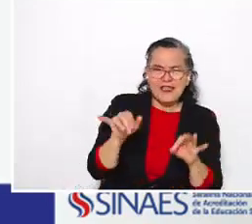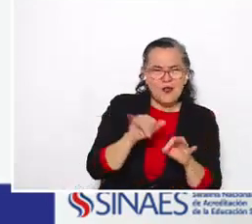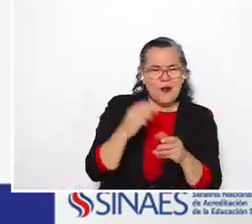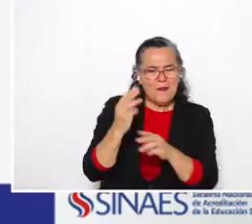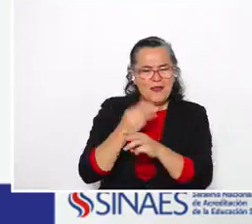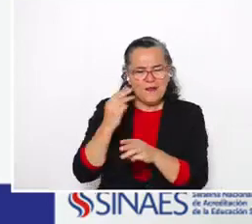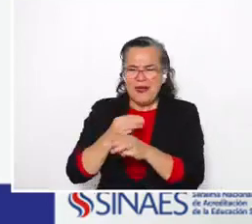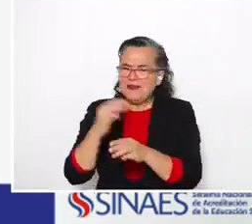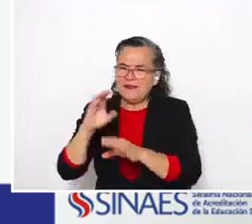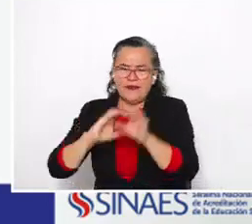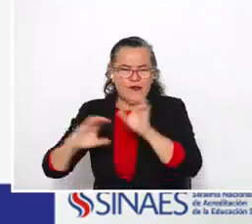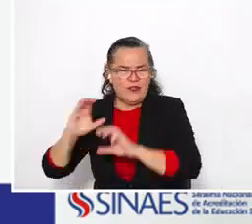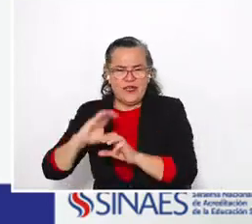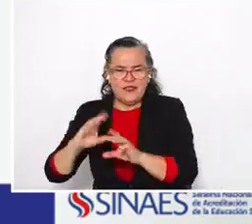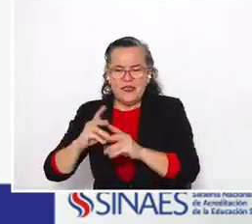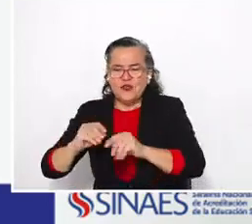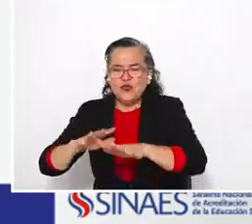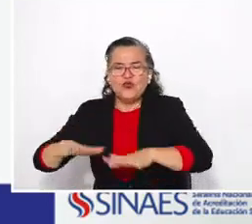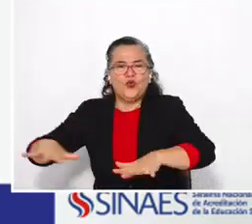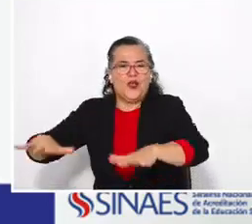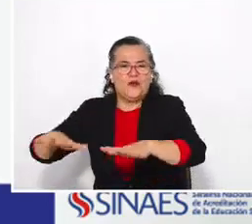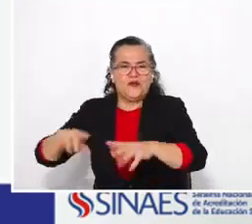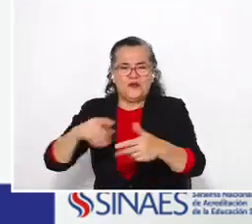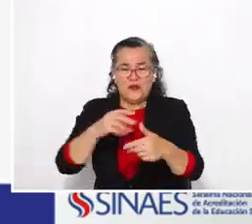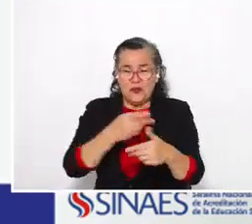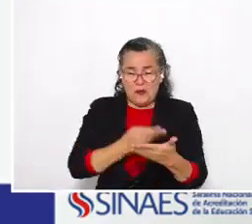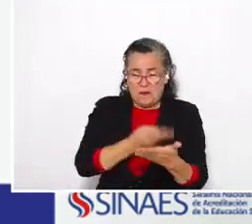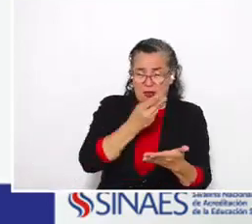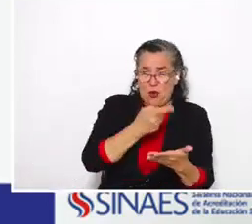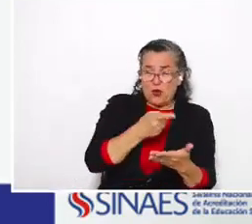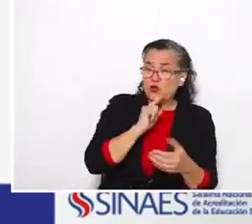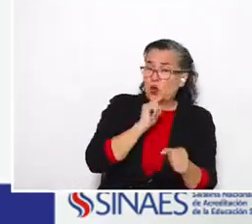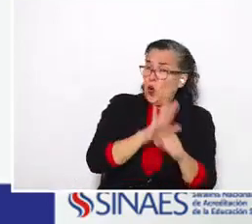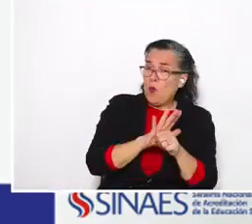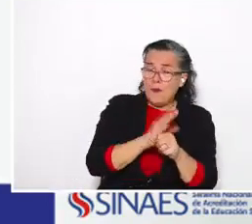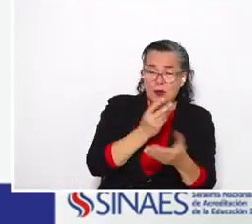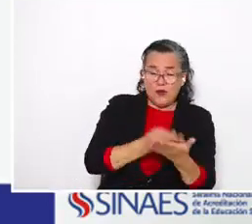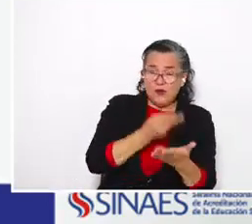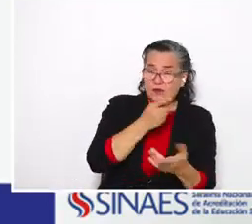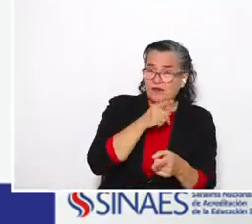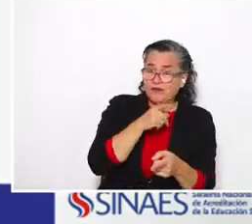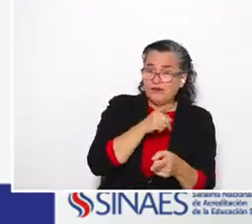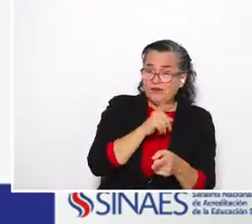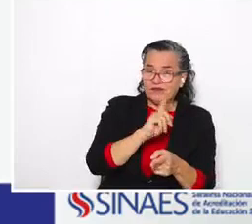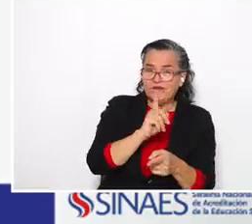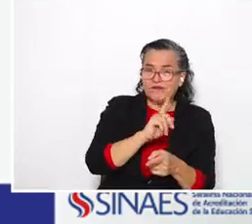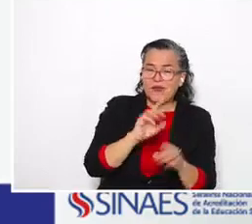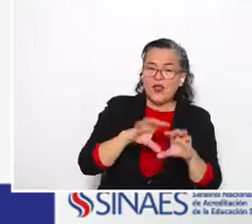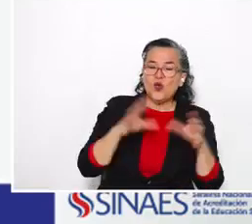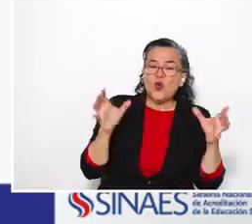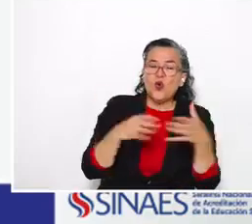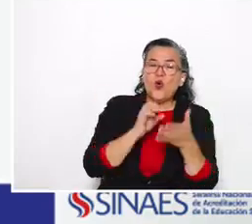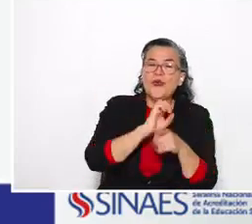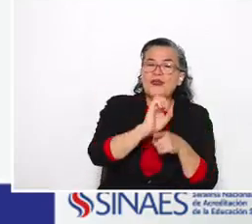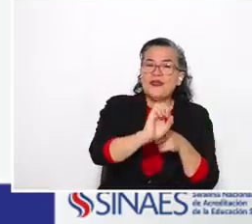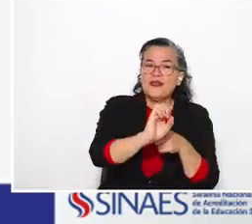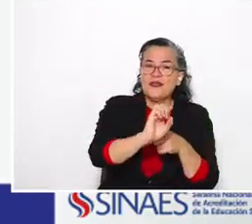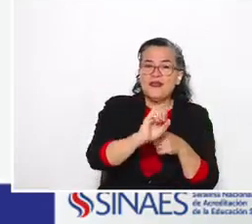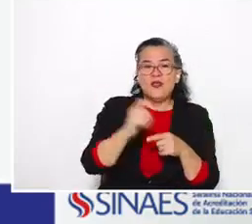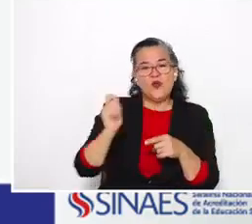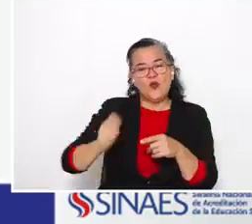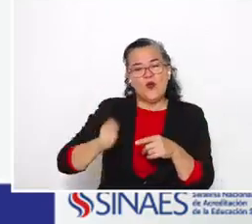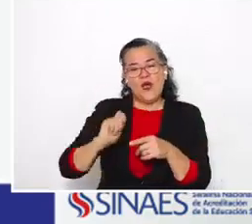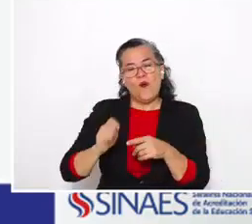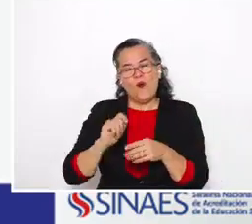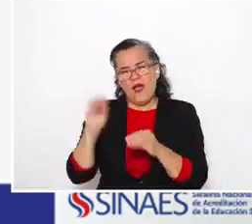de ciencias o la clase de suelos. Si usted no cumple con los valores, tenemos un comité de ética, por cierto, y un abogado